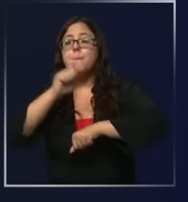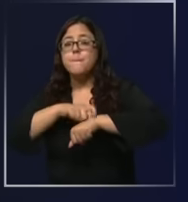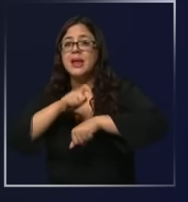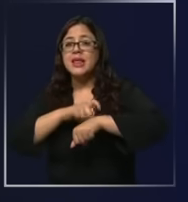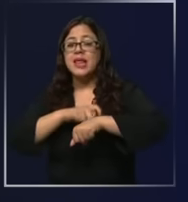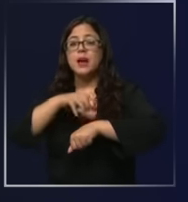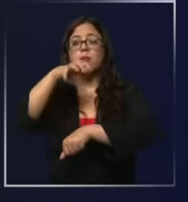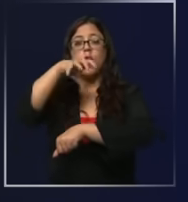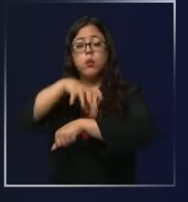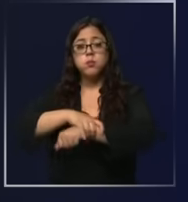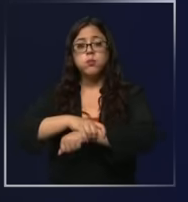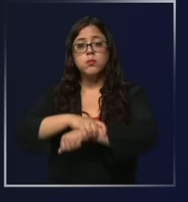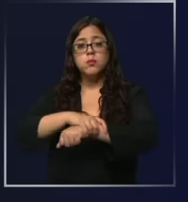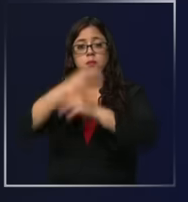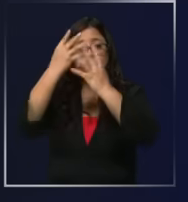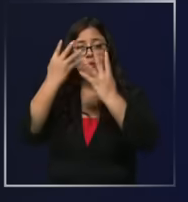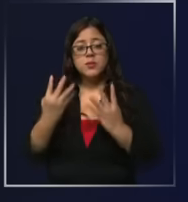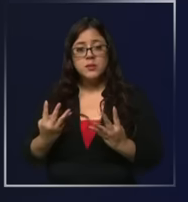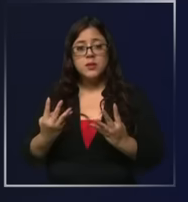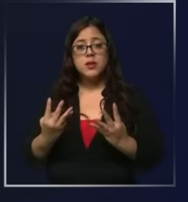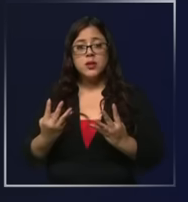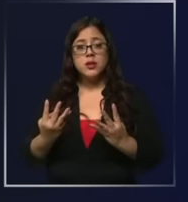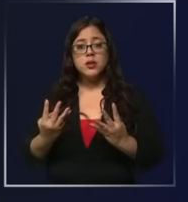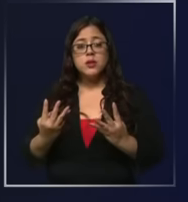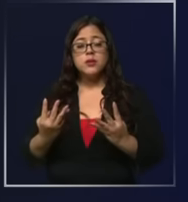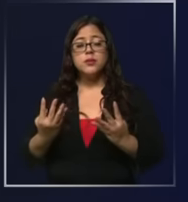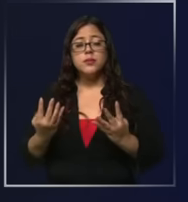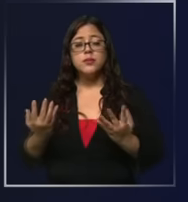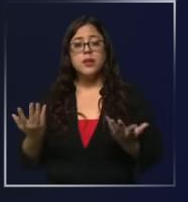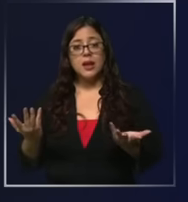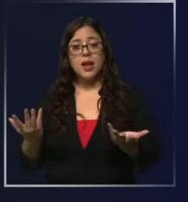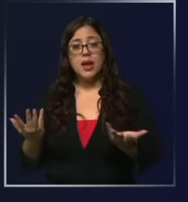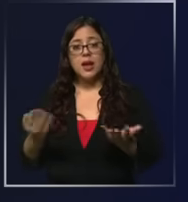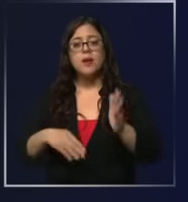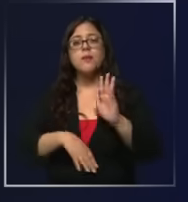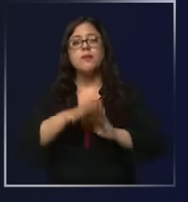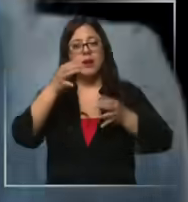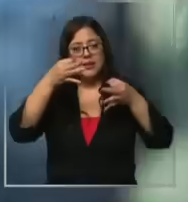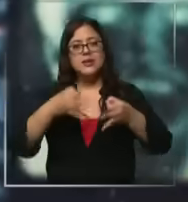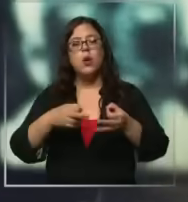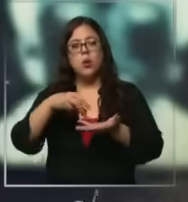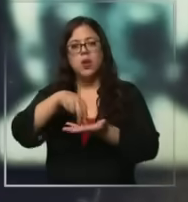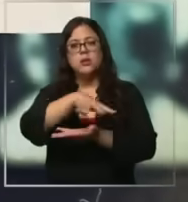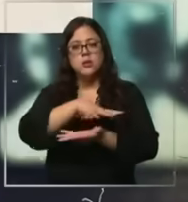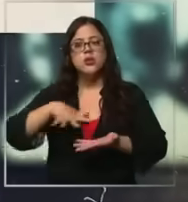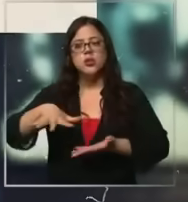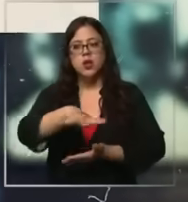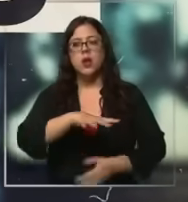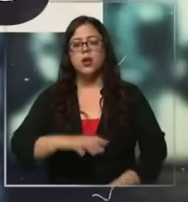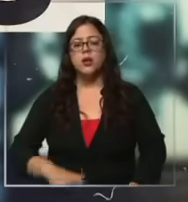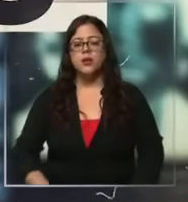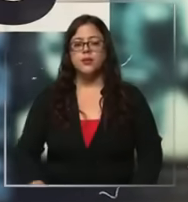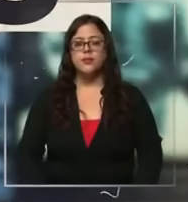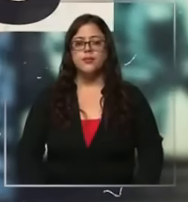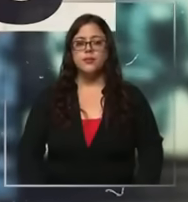fuera de circulación y estén privados de libertad, más segura va a ser la ciudad.